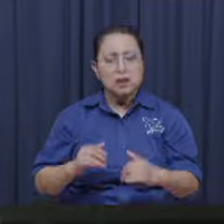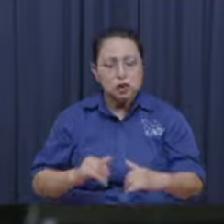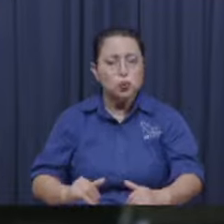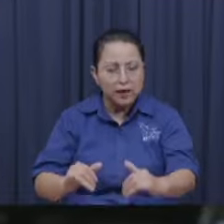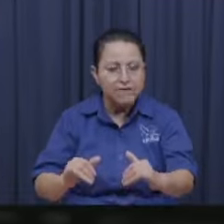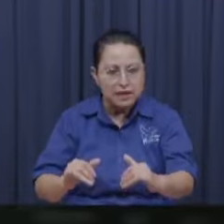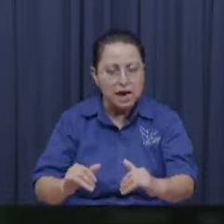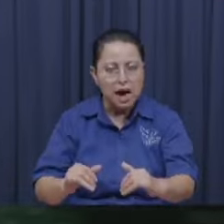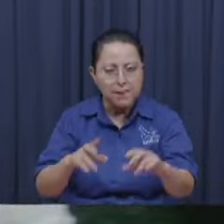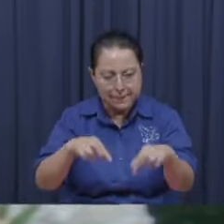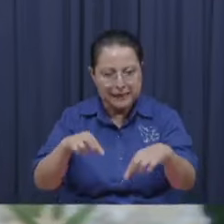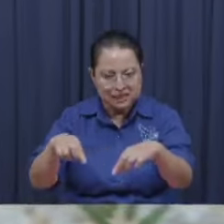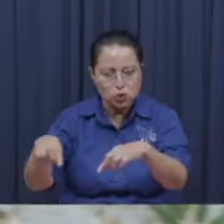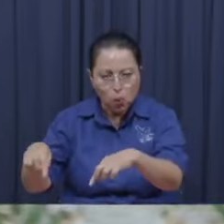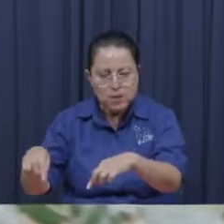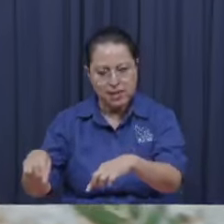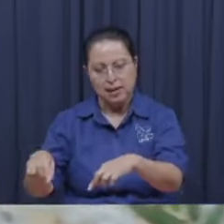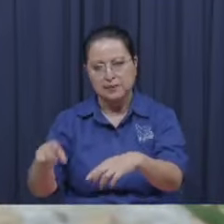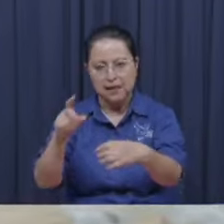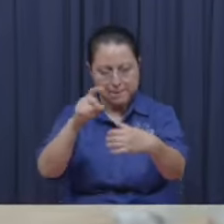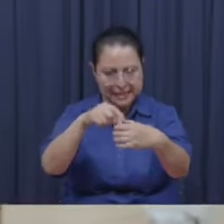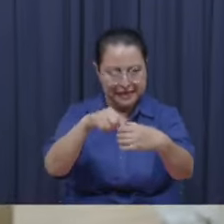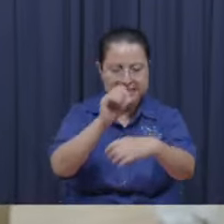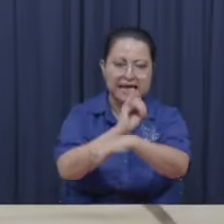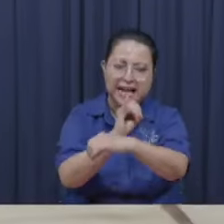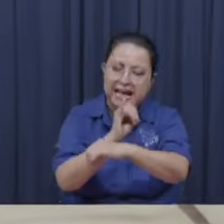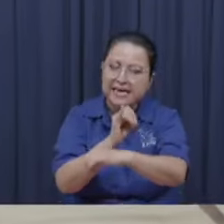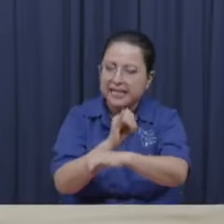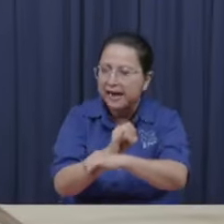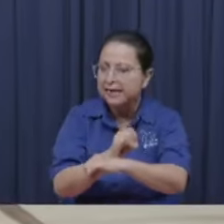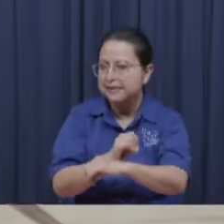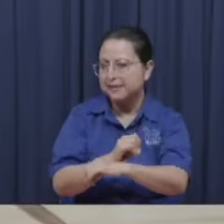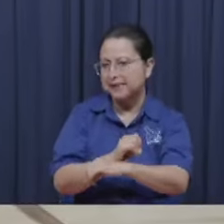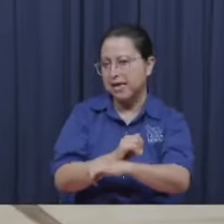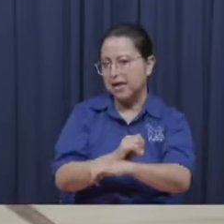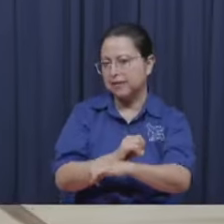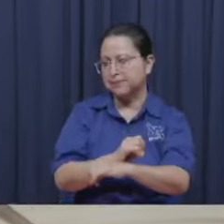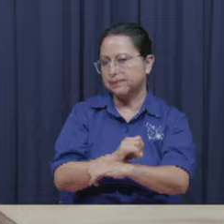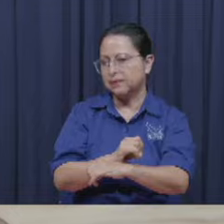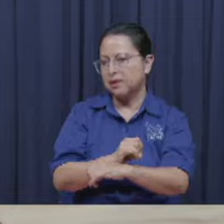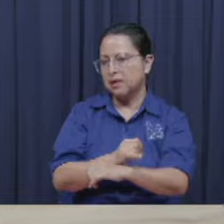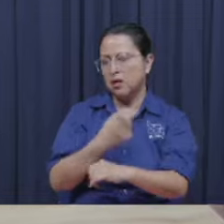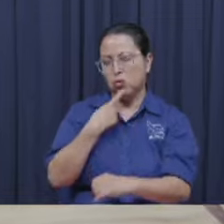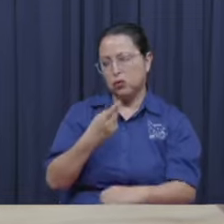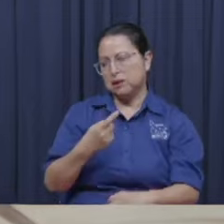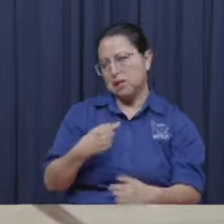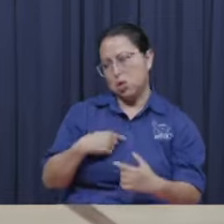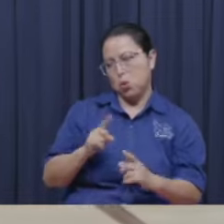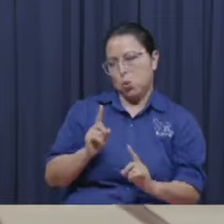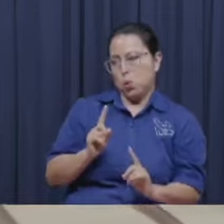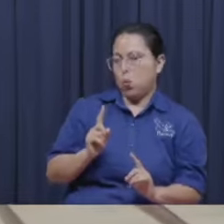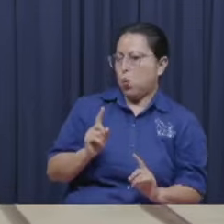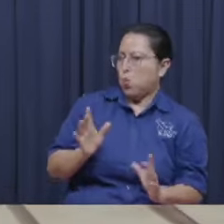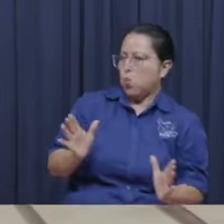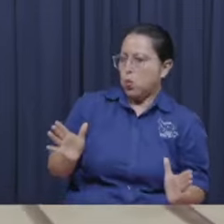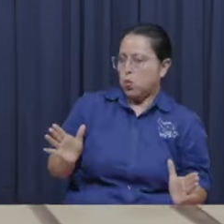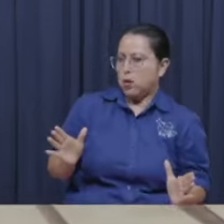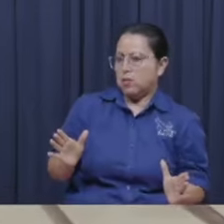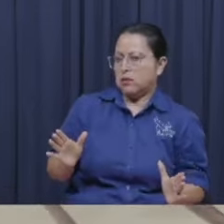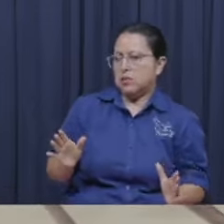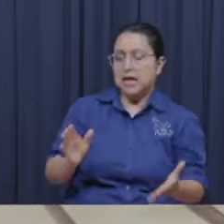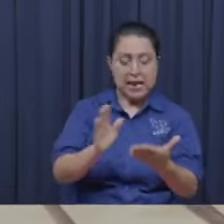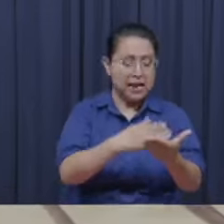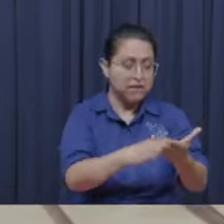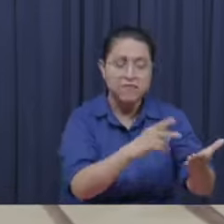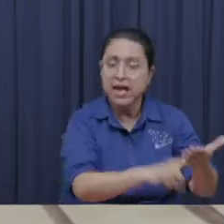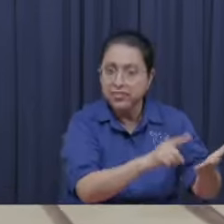Pues para la mayoría dirían que no, no son cristianos, ¿cómo va a creer? Aceptaron a Cristo. Habrá, bueno, la